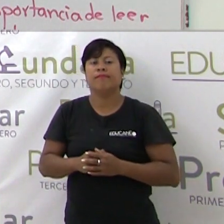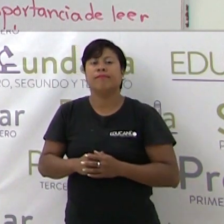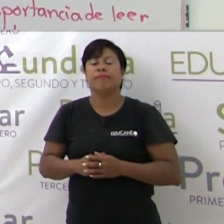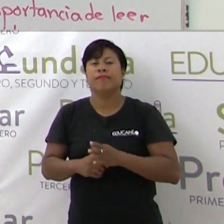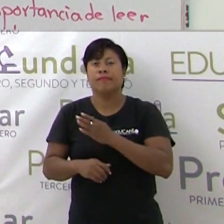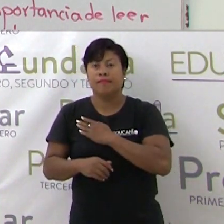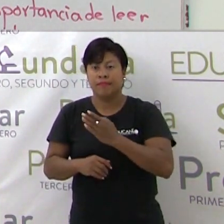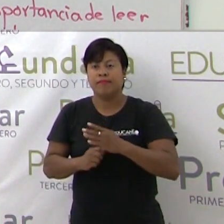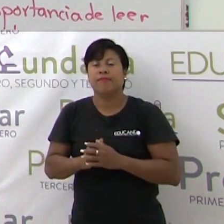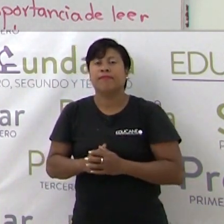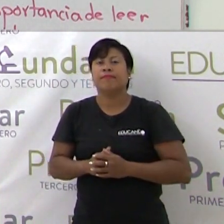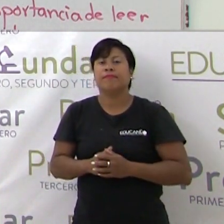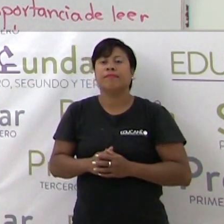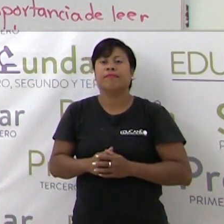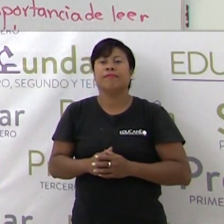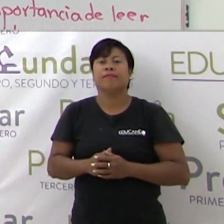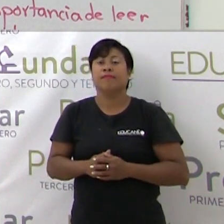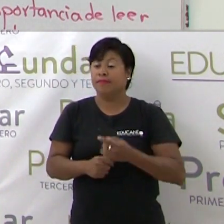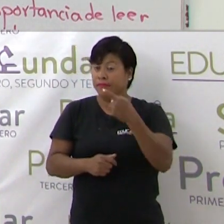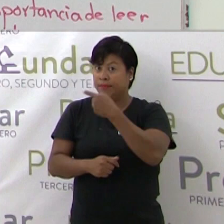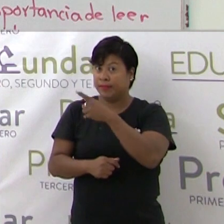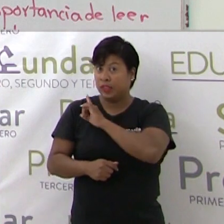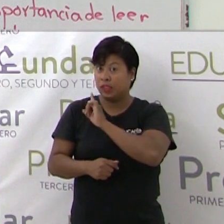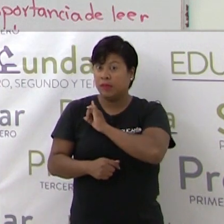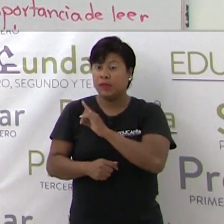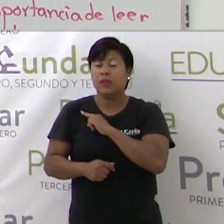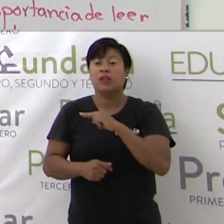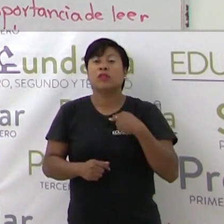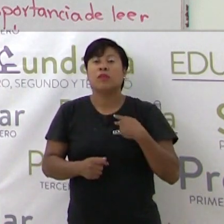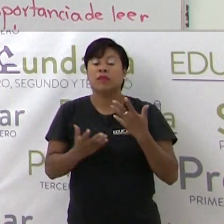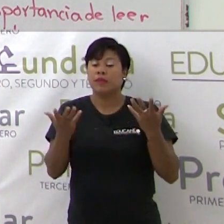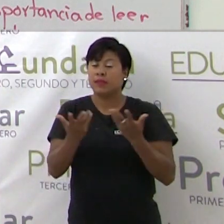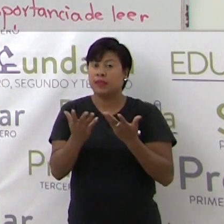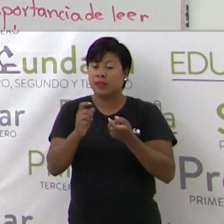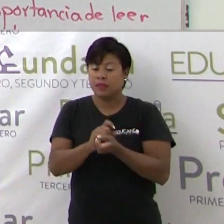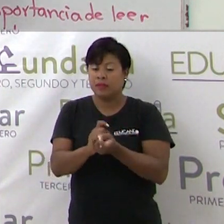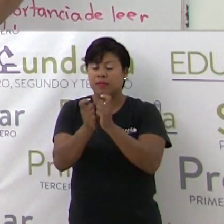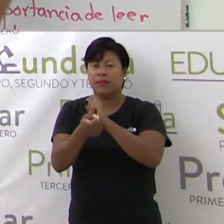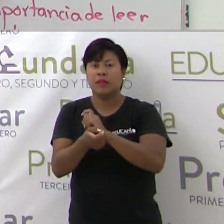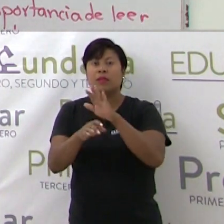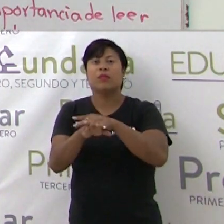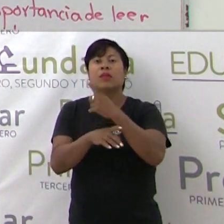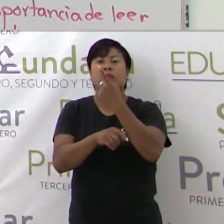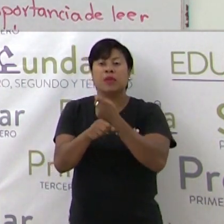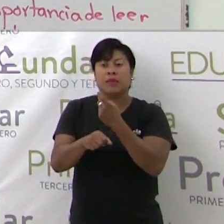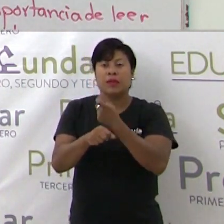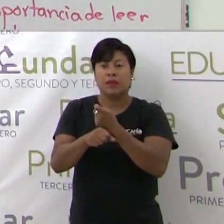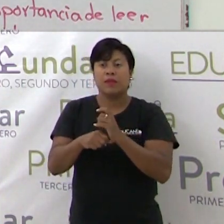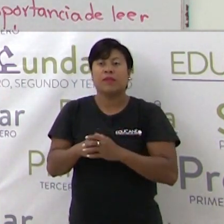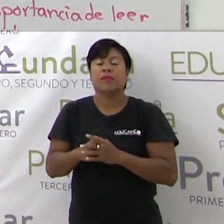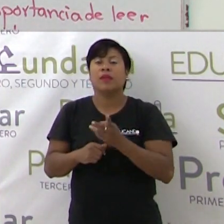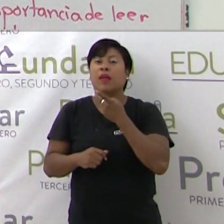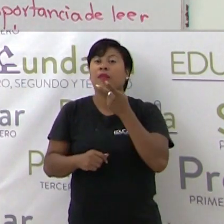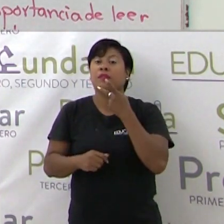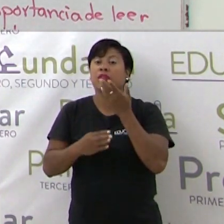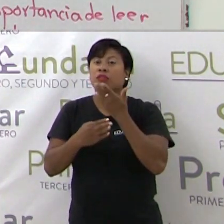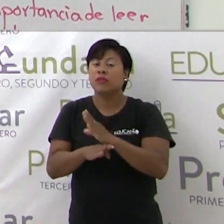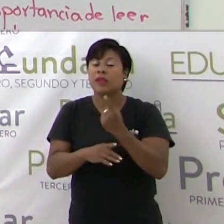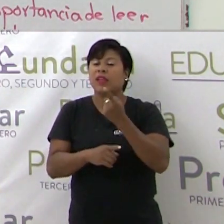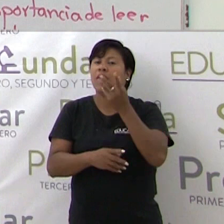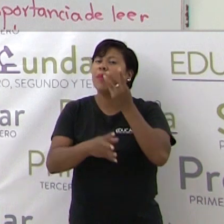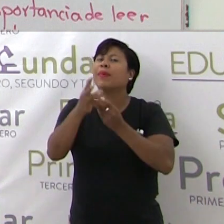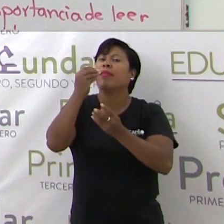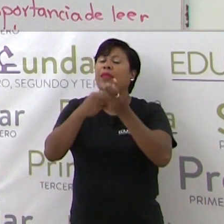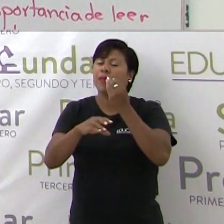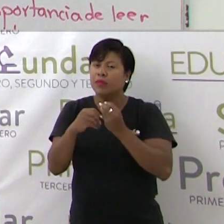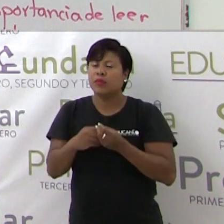Bueno, aquí nada más vamos a invertir, porque primero fue hablar sobre lo que